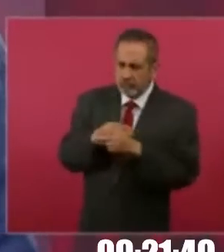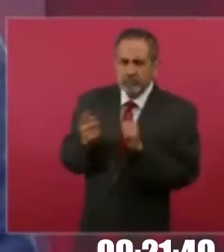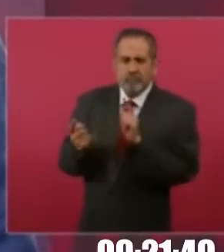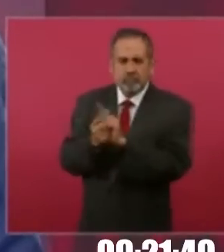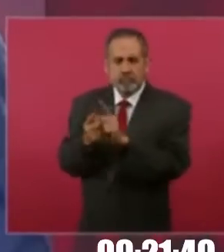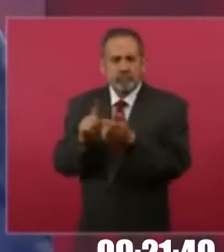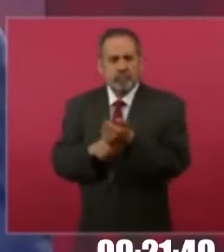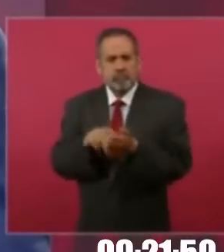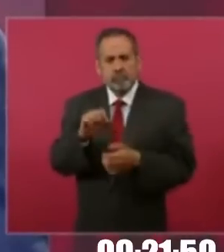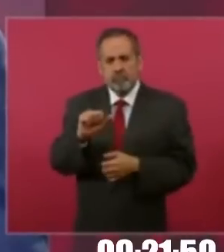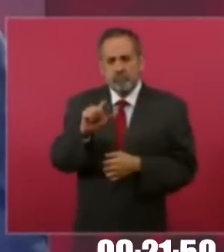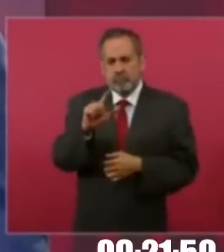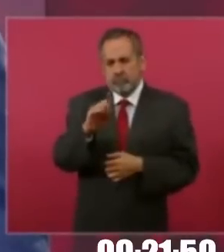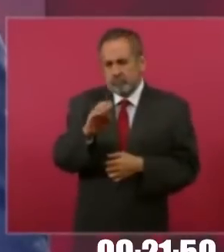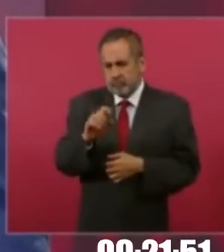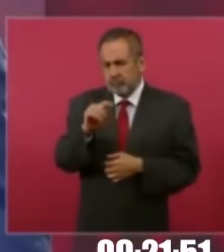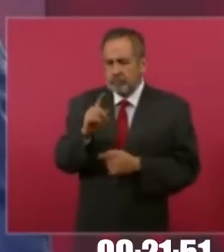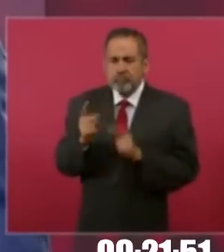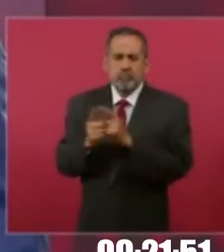Alberto